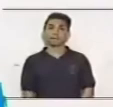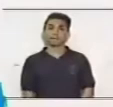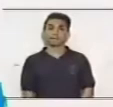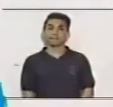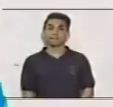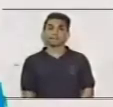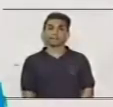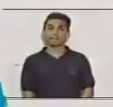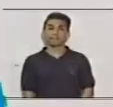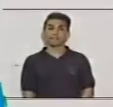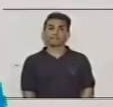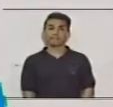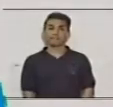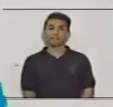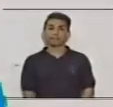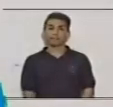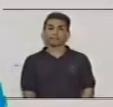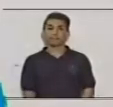Muy bien.